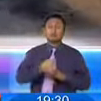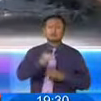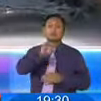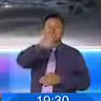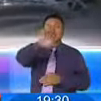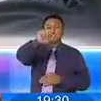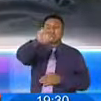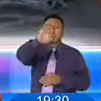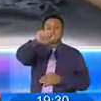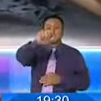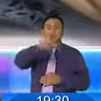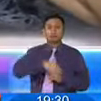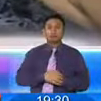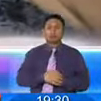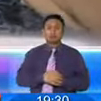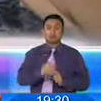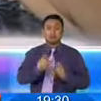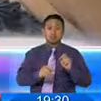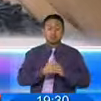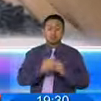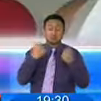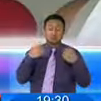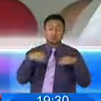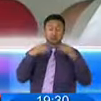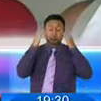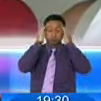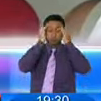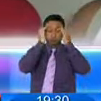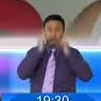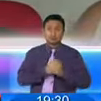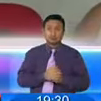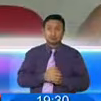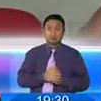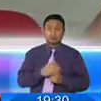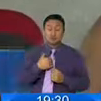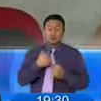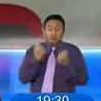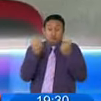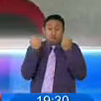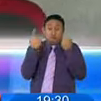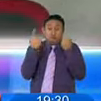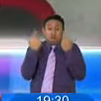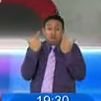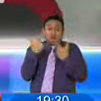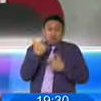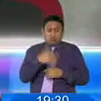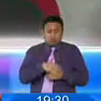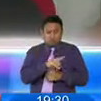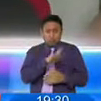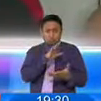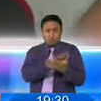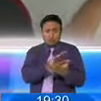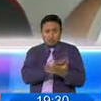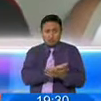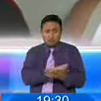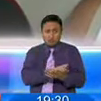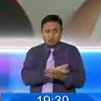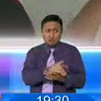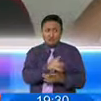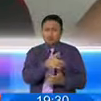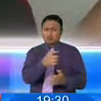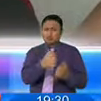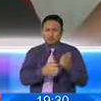familiares y vecinos no salen del asombro por lo ocurrido. Sí, me quedé sorprendida porque estaba tranquilo, no tenía este de